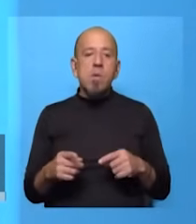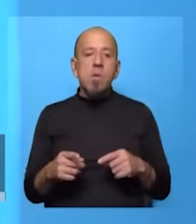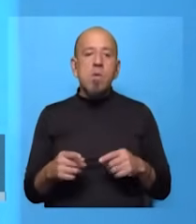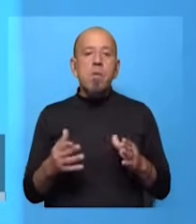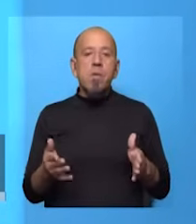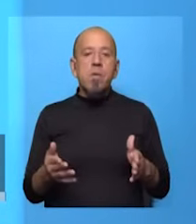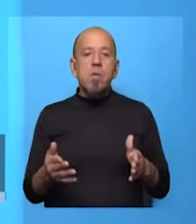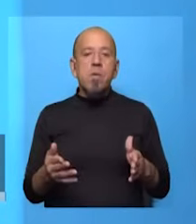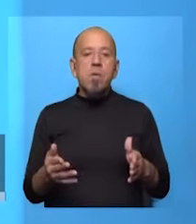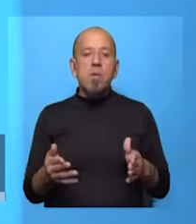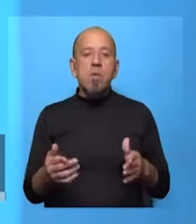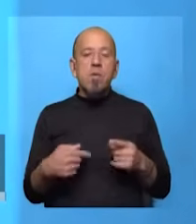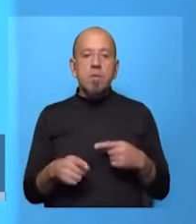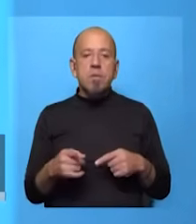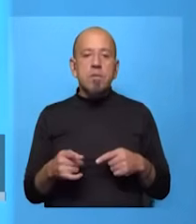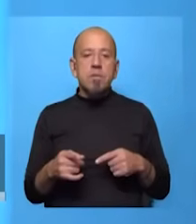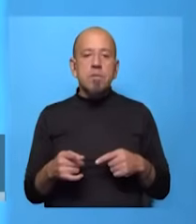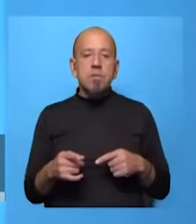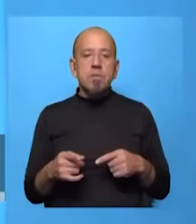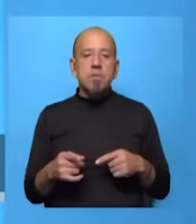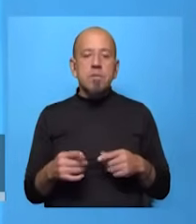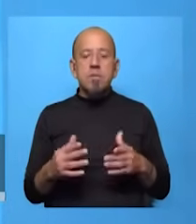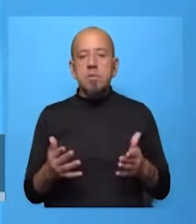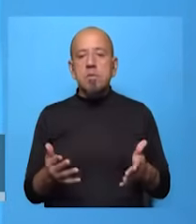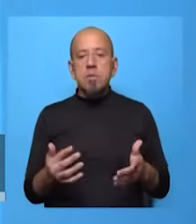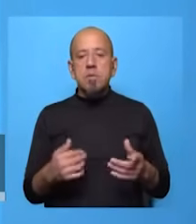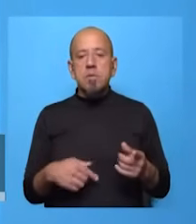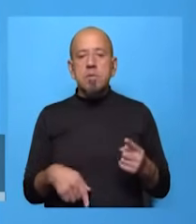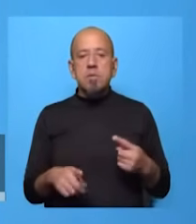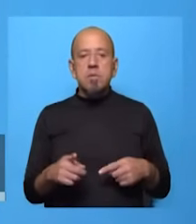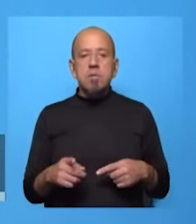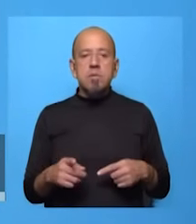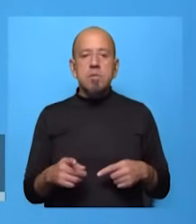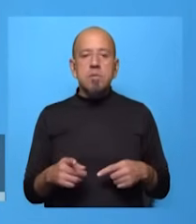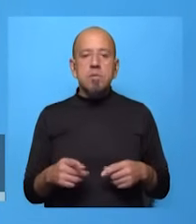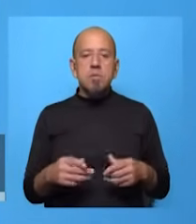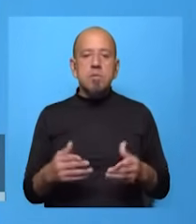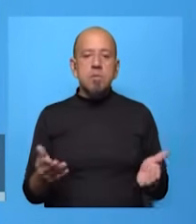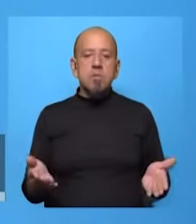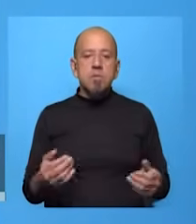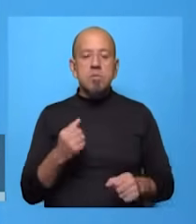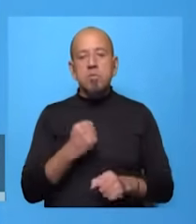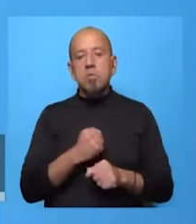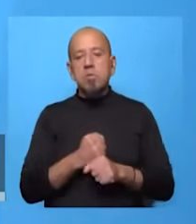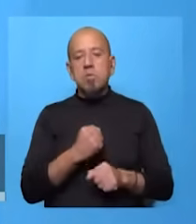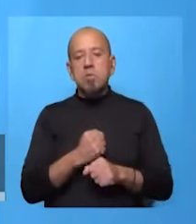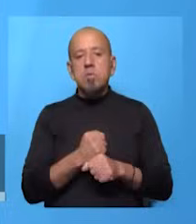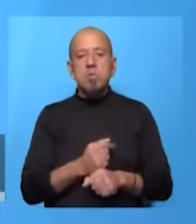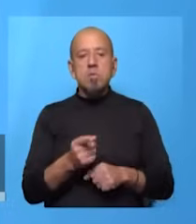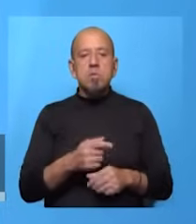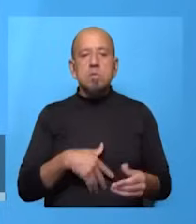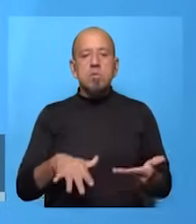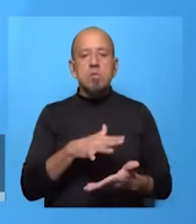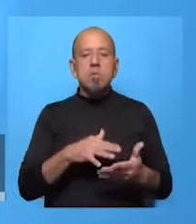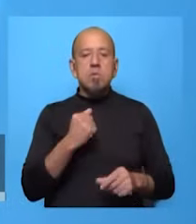y ahí se hizo ese acto no y es un símbolo es un símbolo de la de los trabajadores es un símbolo de ese Barrio